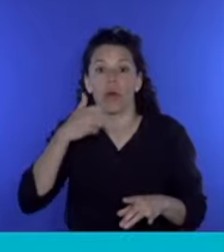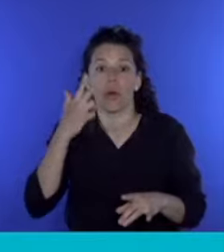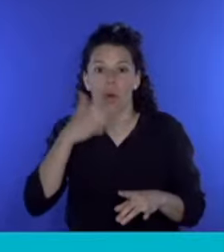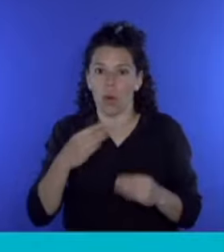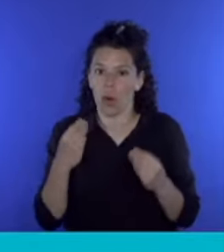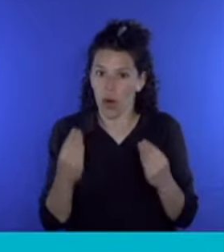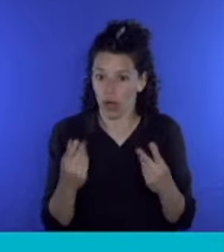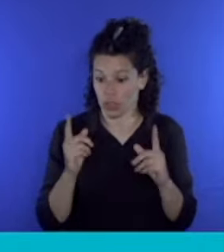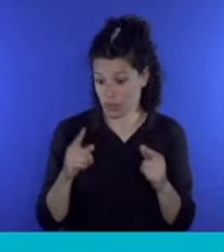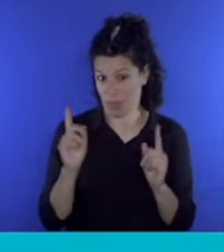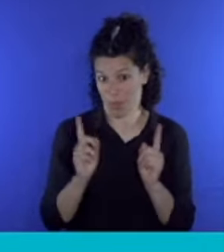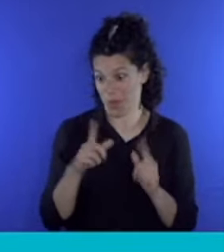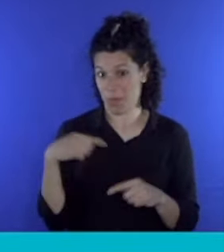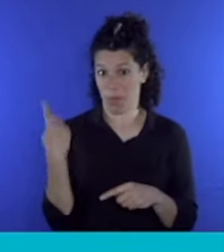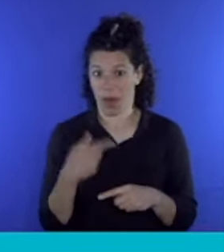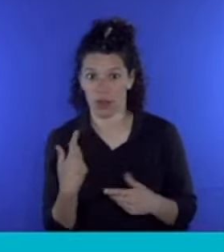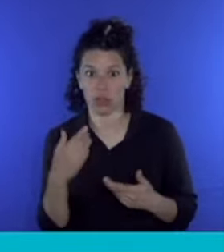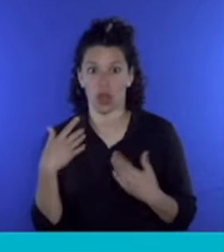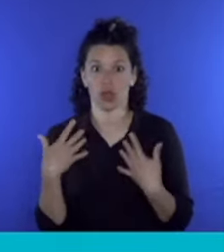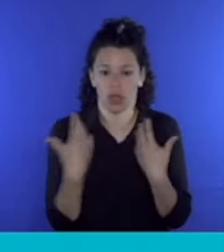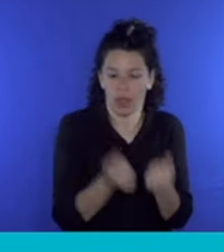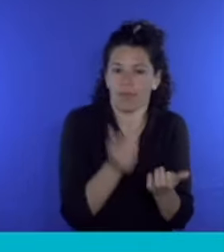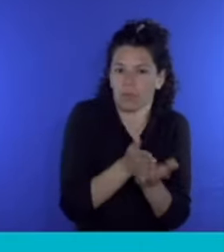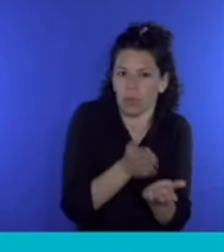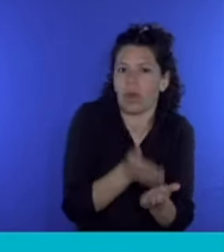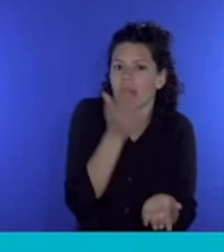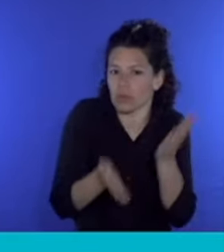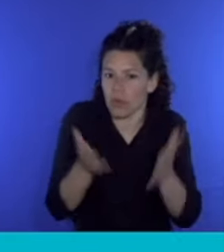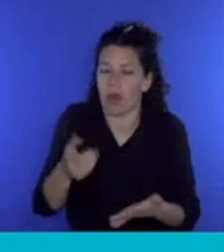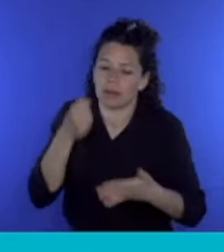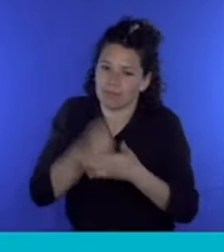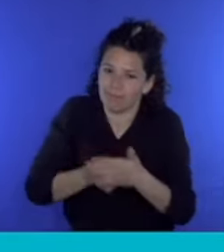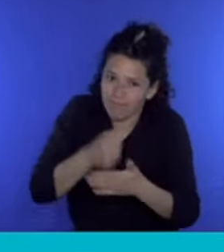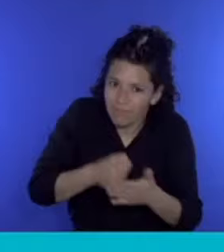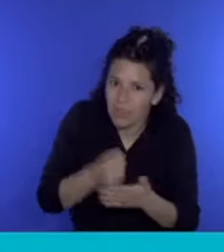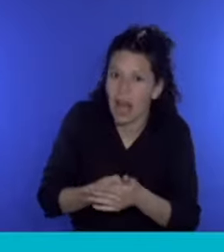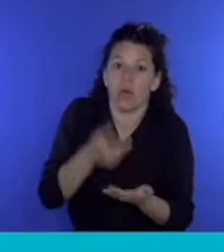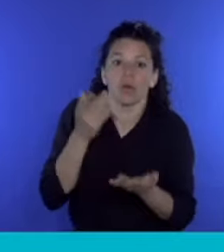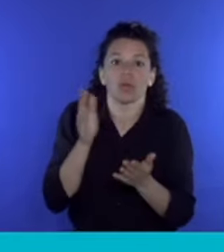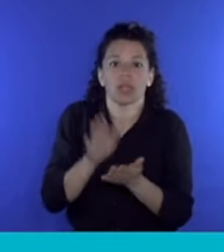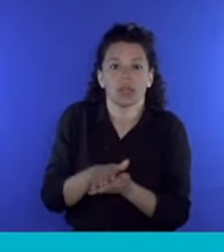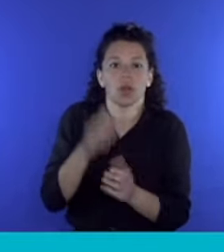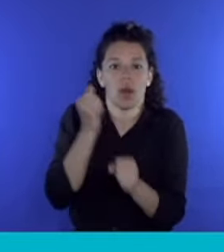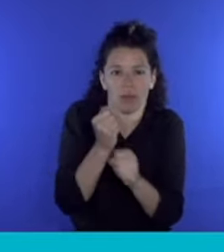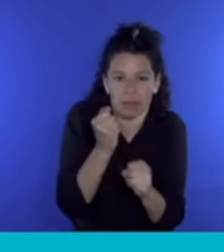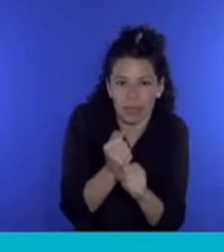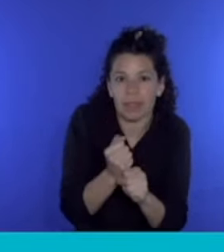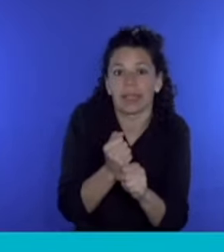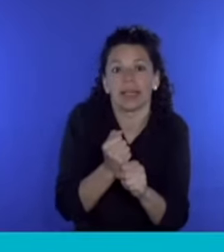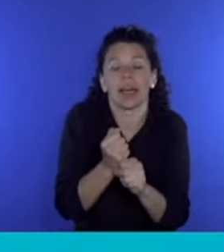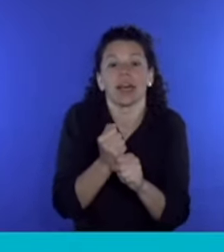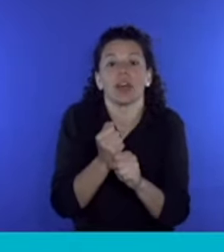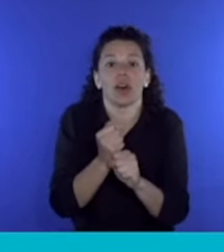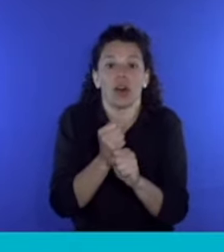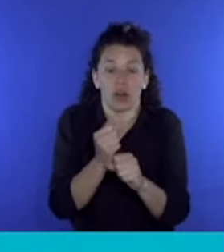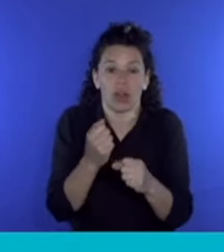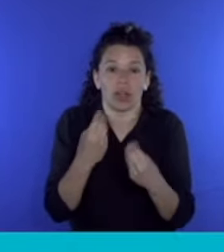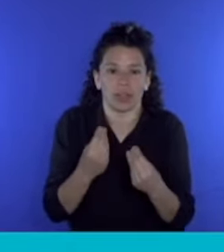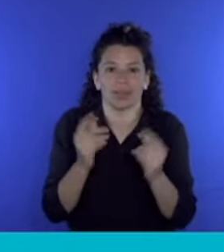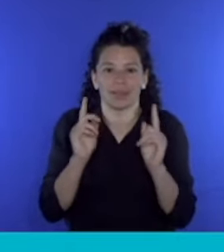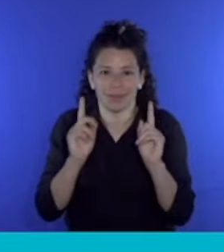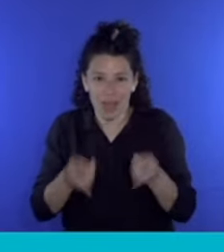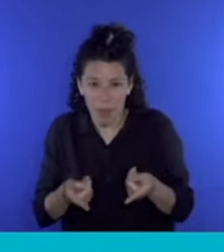ayer y de hoy de quienes defendemos la lucha también por los derechos de los trabajadores y quienes nos oponemos a las